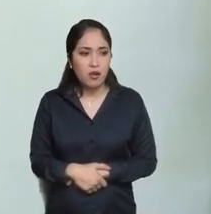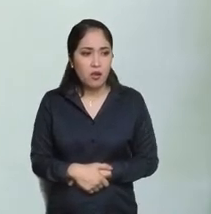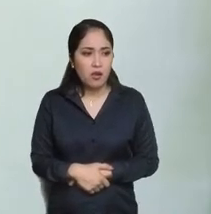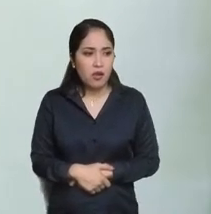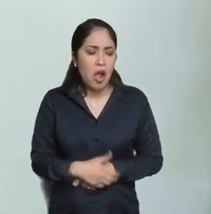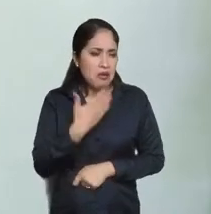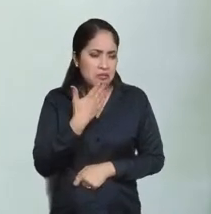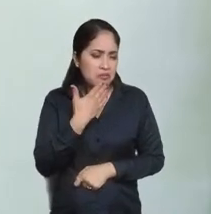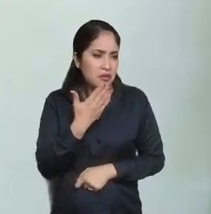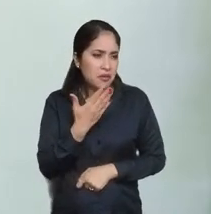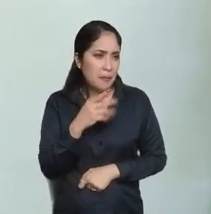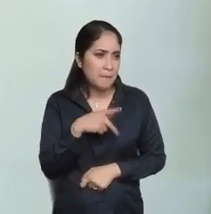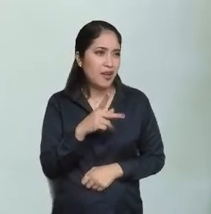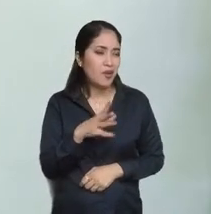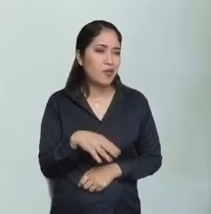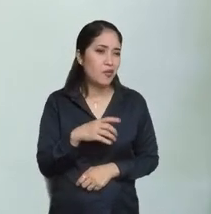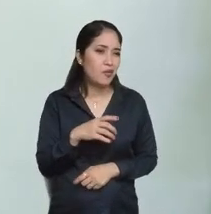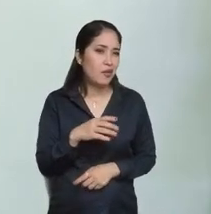yo no…